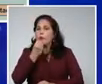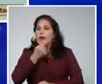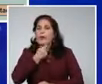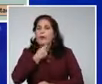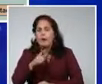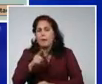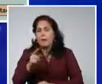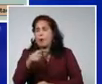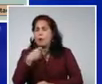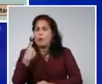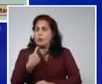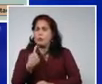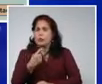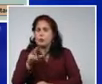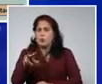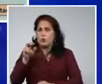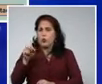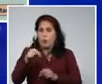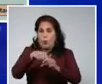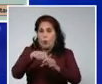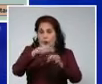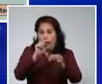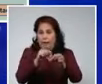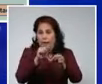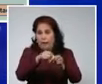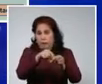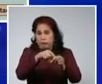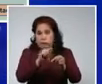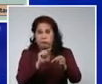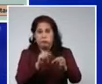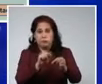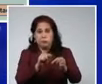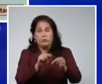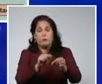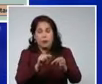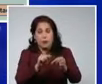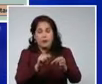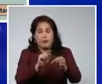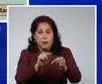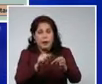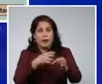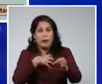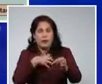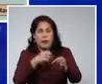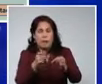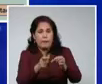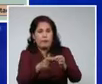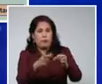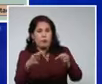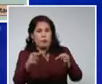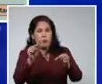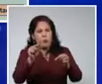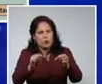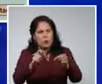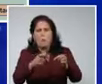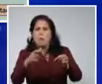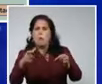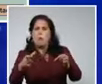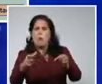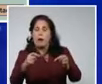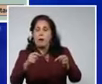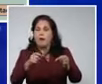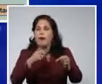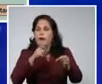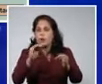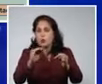como cosa nueva, el municipio especial Isla de la Juventud, con el comportamiento de los casos confirmados, pues ya tiene una tasa